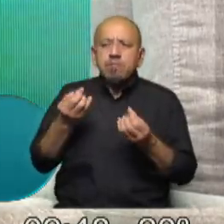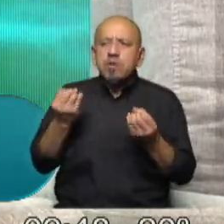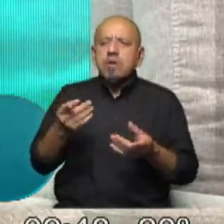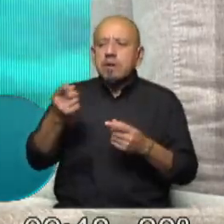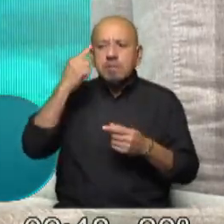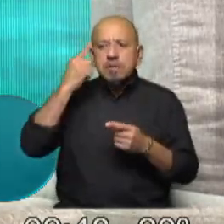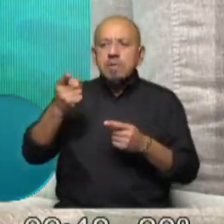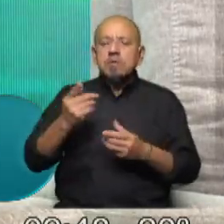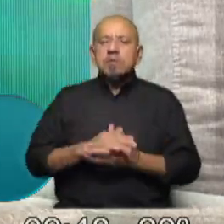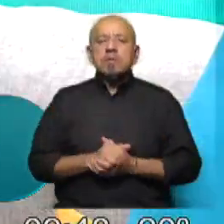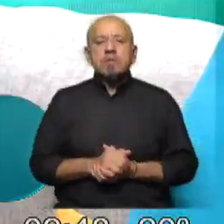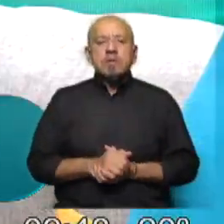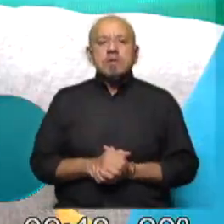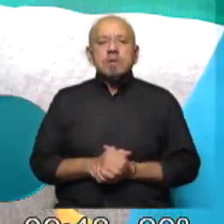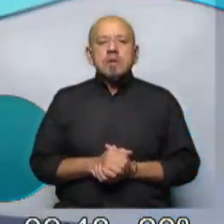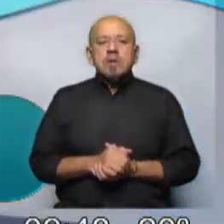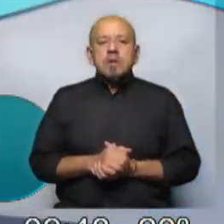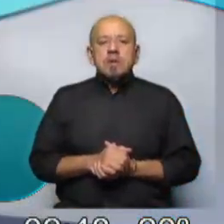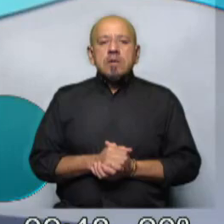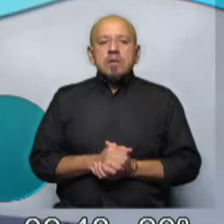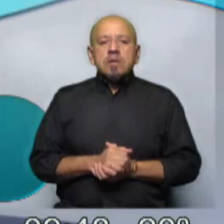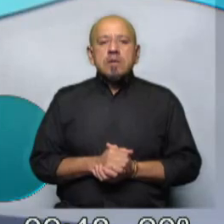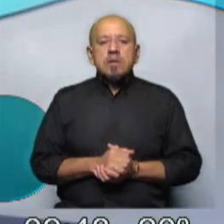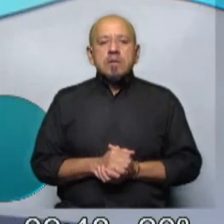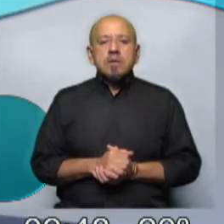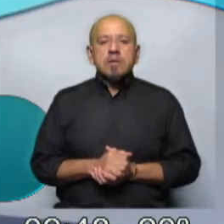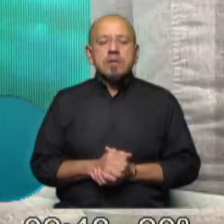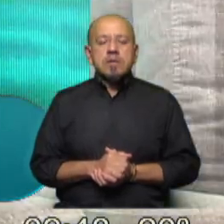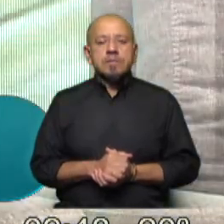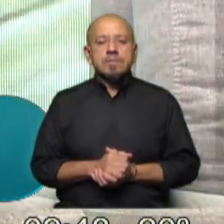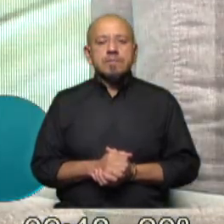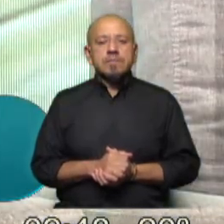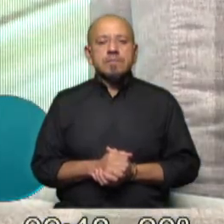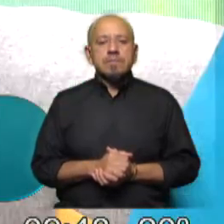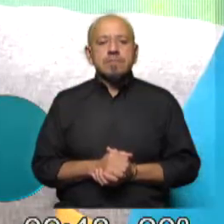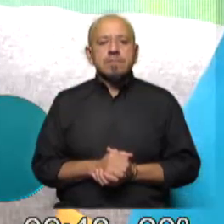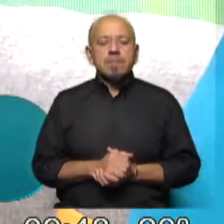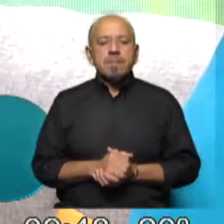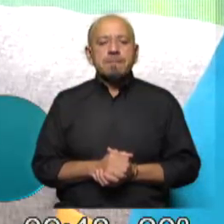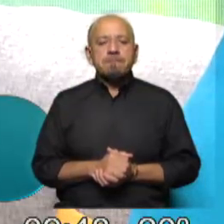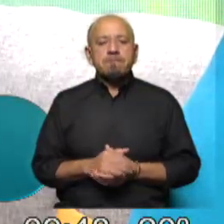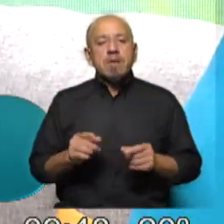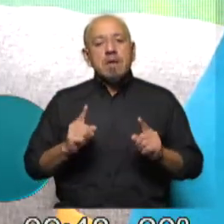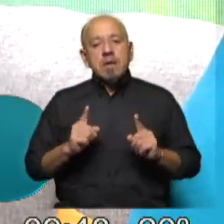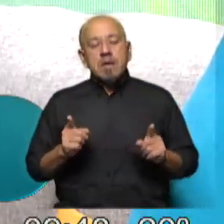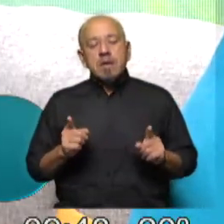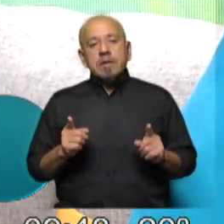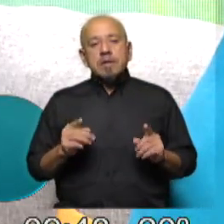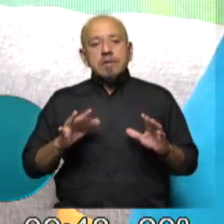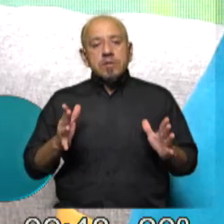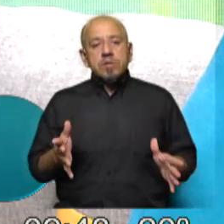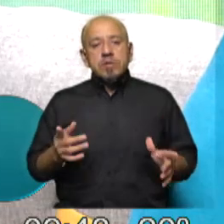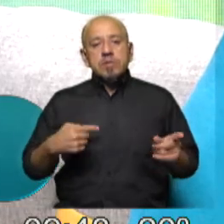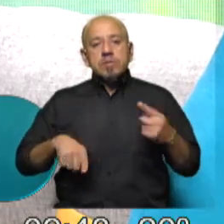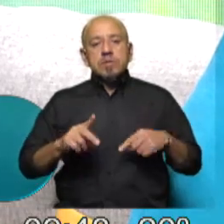con esta disciplina? Pero tampoco levanta pesas, ¿o sí? Bueno, no es solamente claro, una ejecución de un